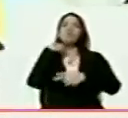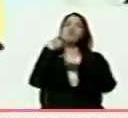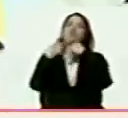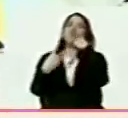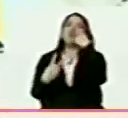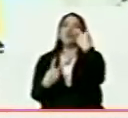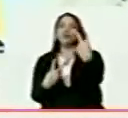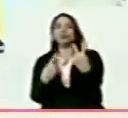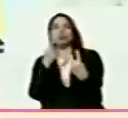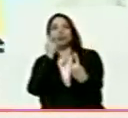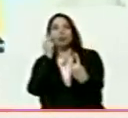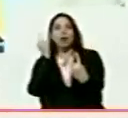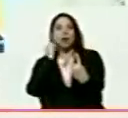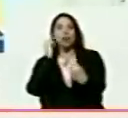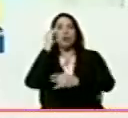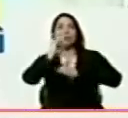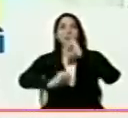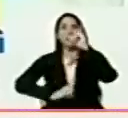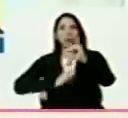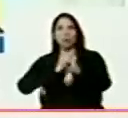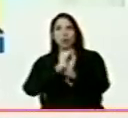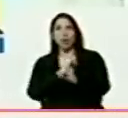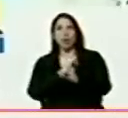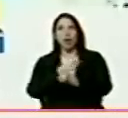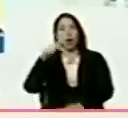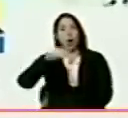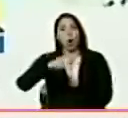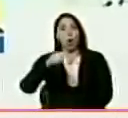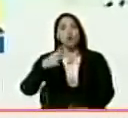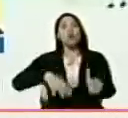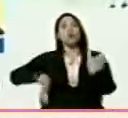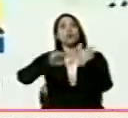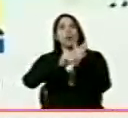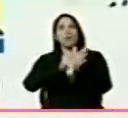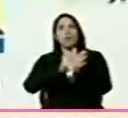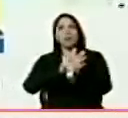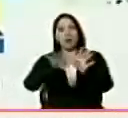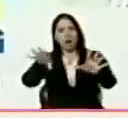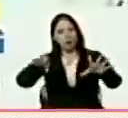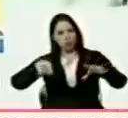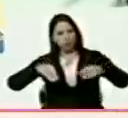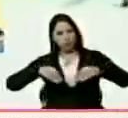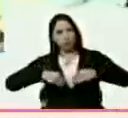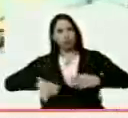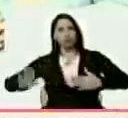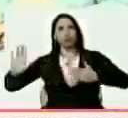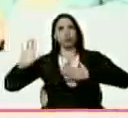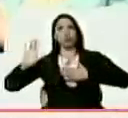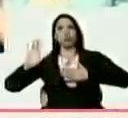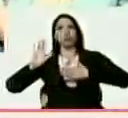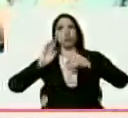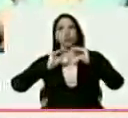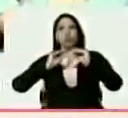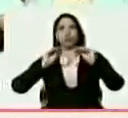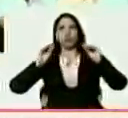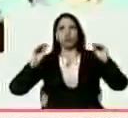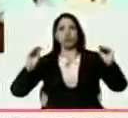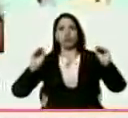y delegadas internacionales que hoy nuevamente asumen la convocatoria a